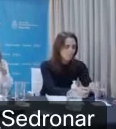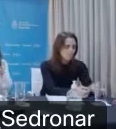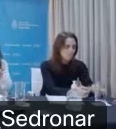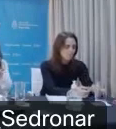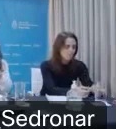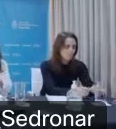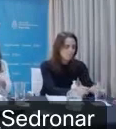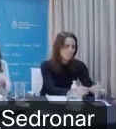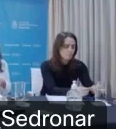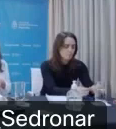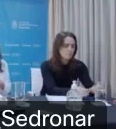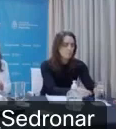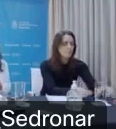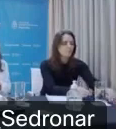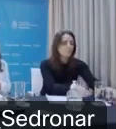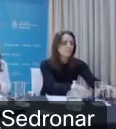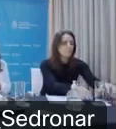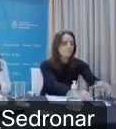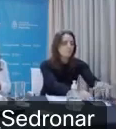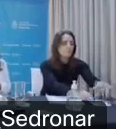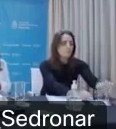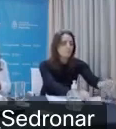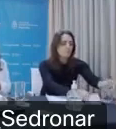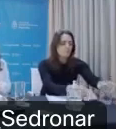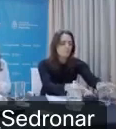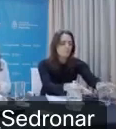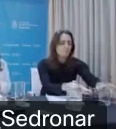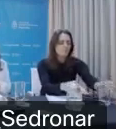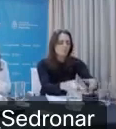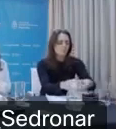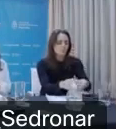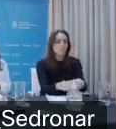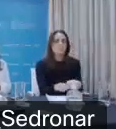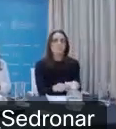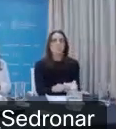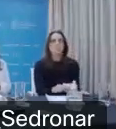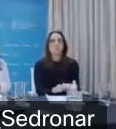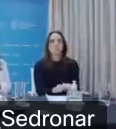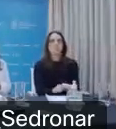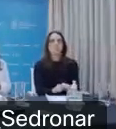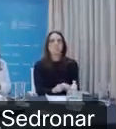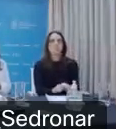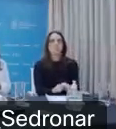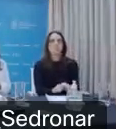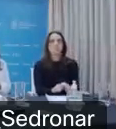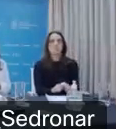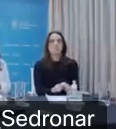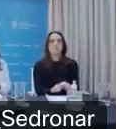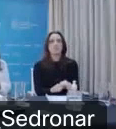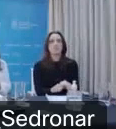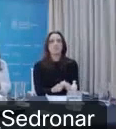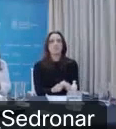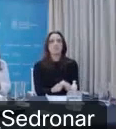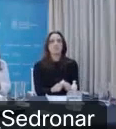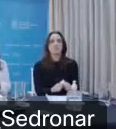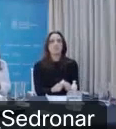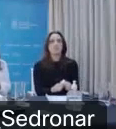sujeto, sustancia, contexto, podríamos ver que algunas de estas que aparecen acá en esta diapositiva